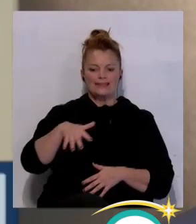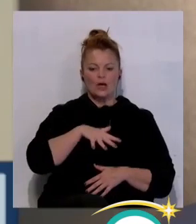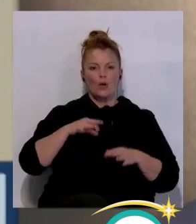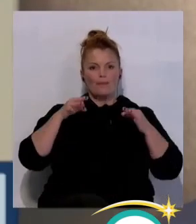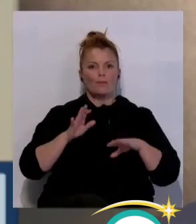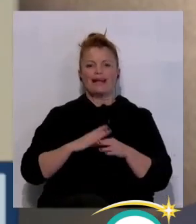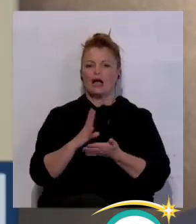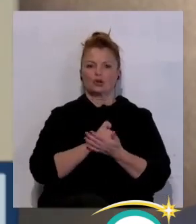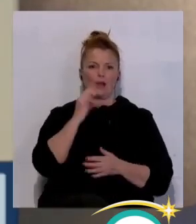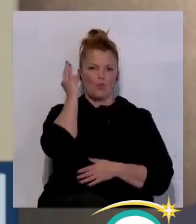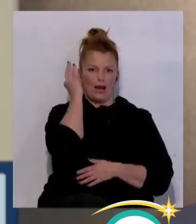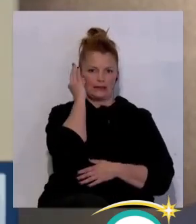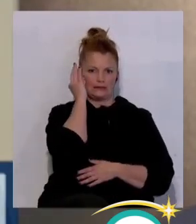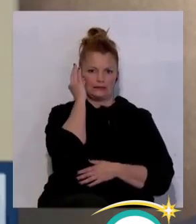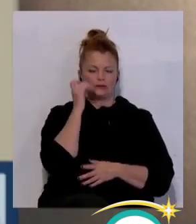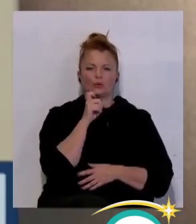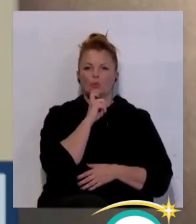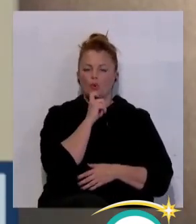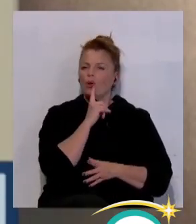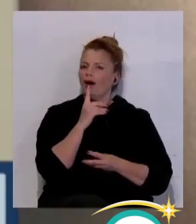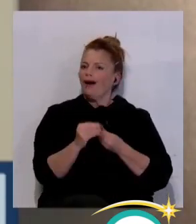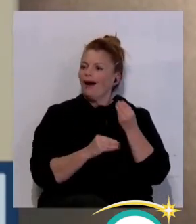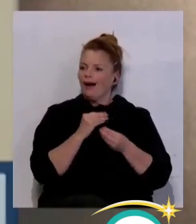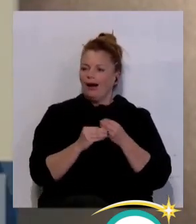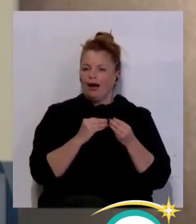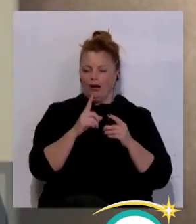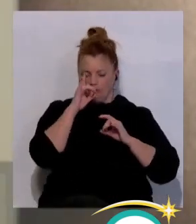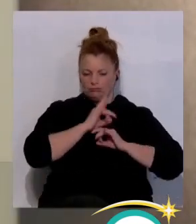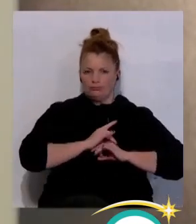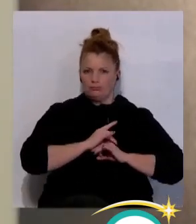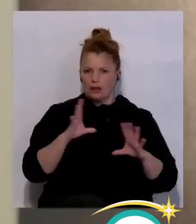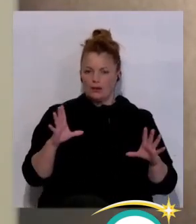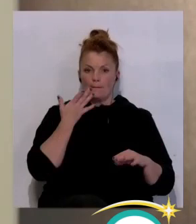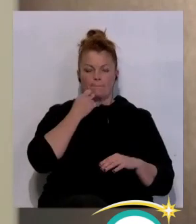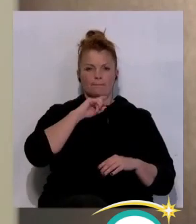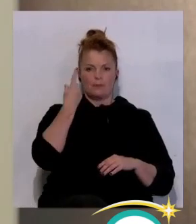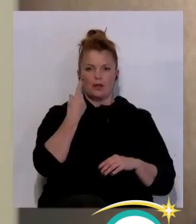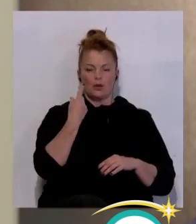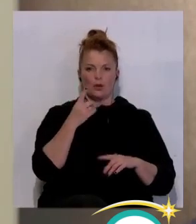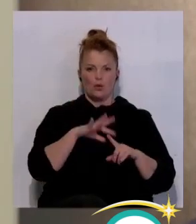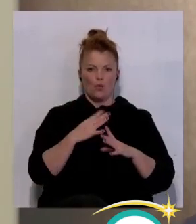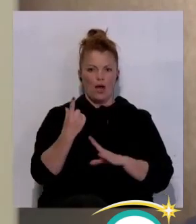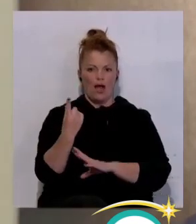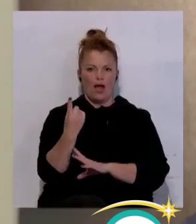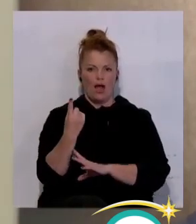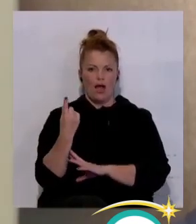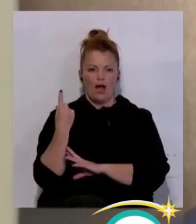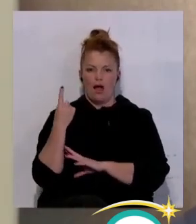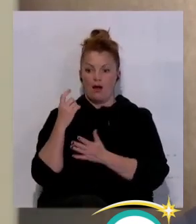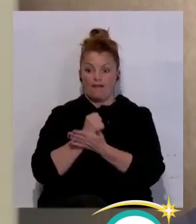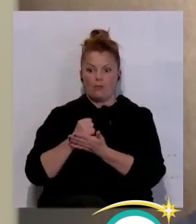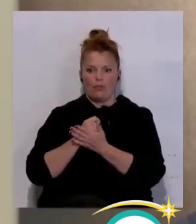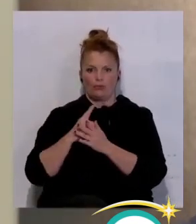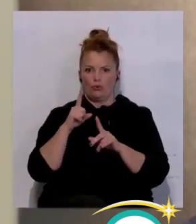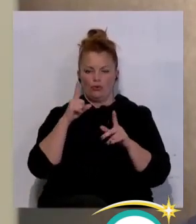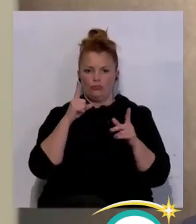para todas las mujeres. Y lo hacemos con la convicción de que primero va a tener mucha acogida por parte de todos los